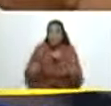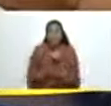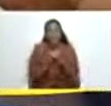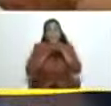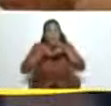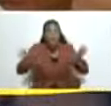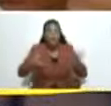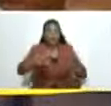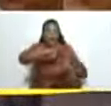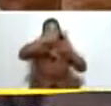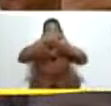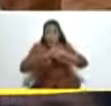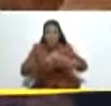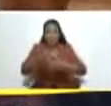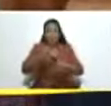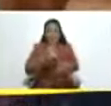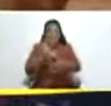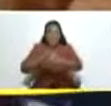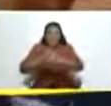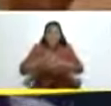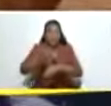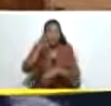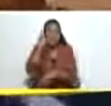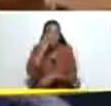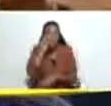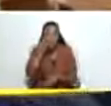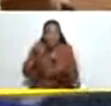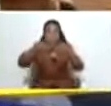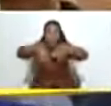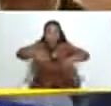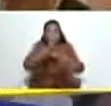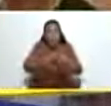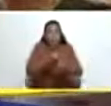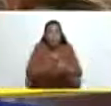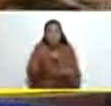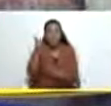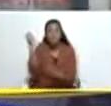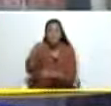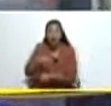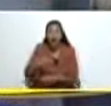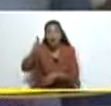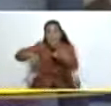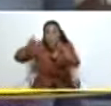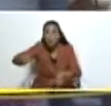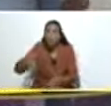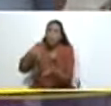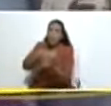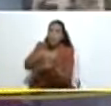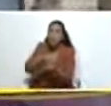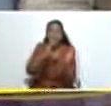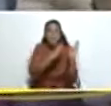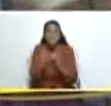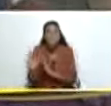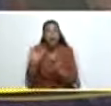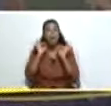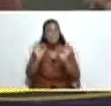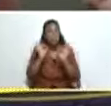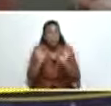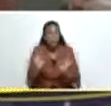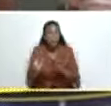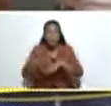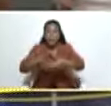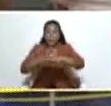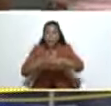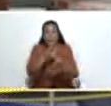el CLAP proteico y su priorización en la población vulnerable y de los programas de alimentación, en particular